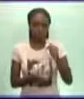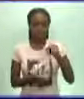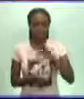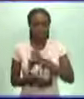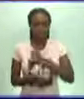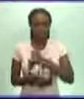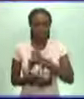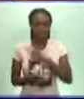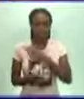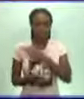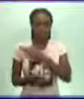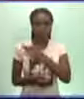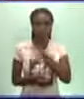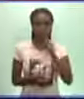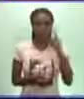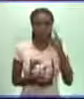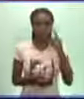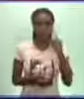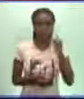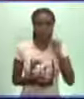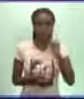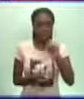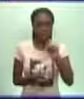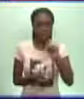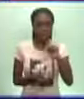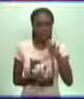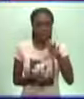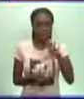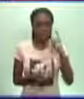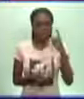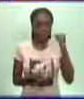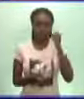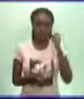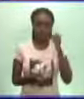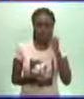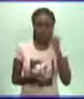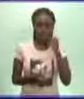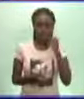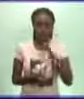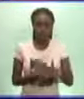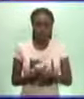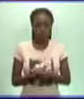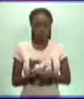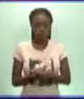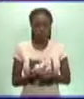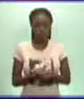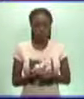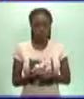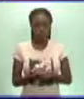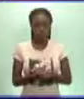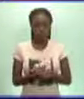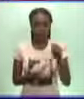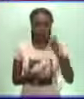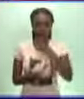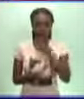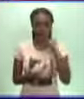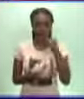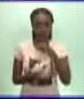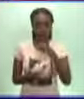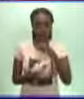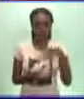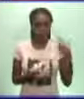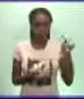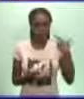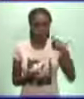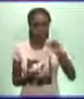invitar a observar un hermoso video donde se interpreta la salida de